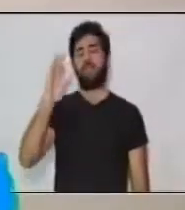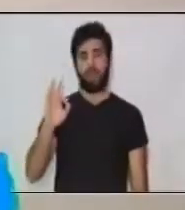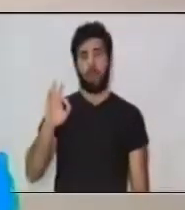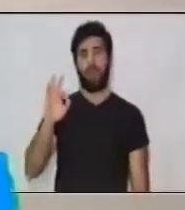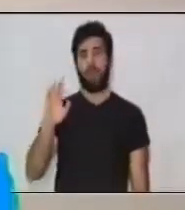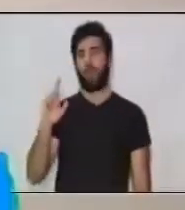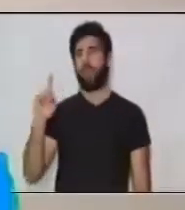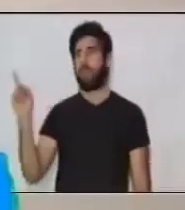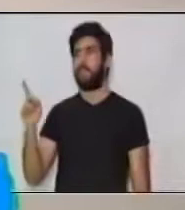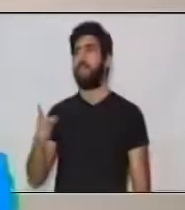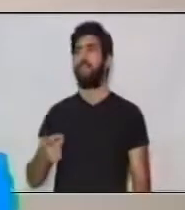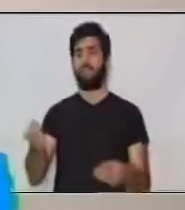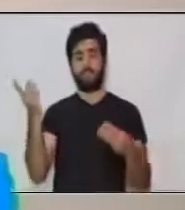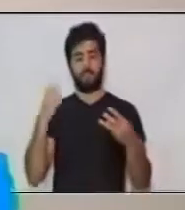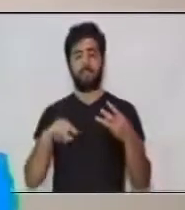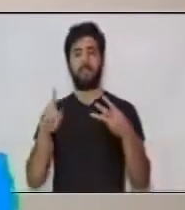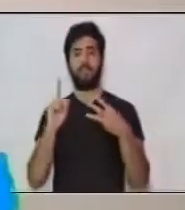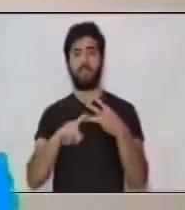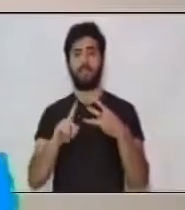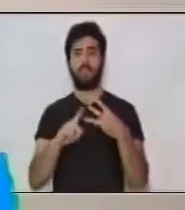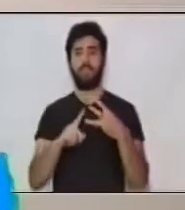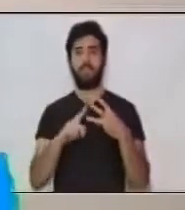inciso 3, ¿qué observas?